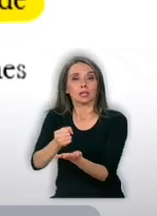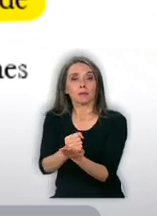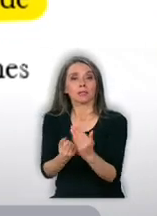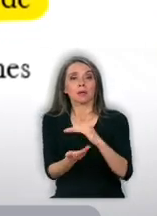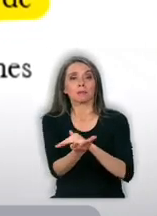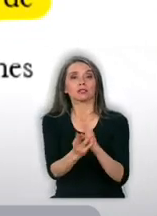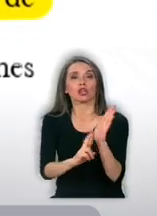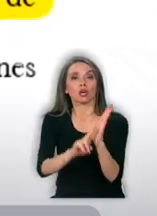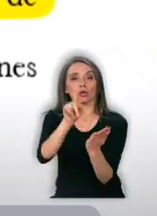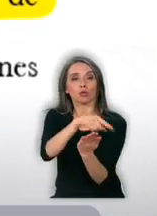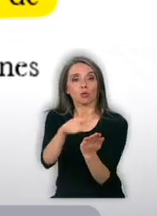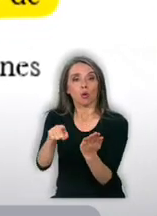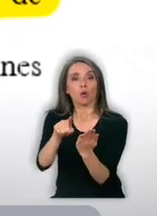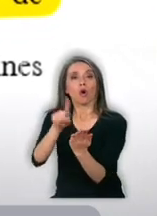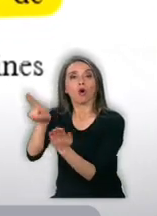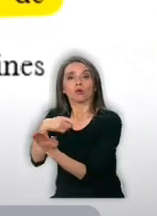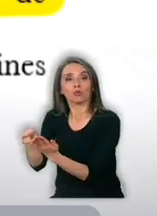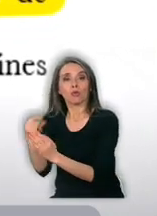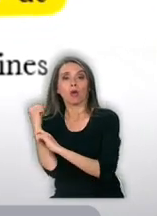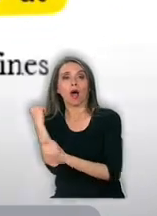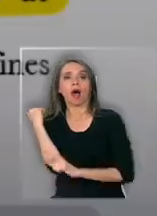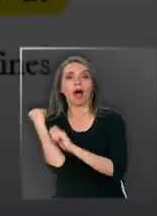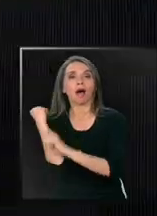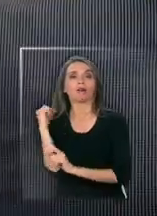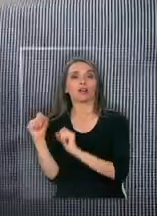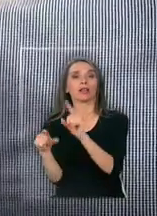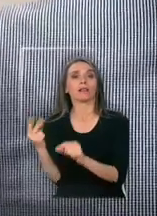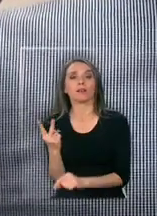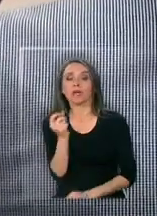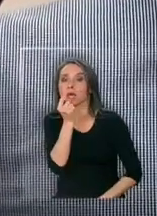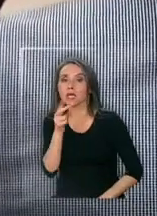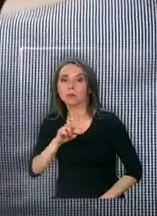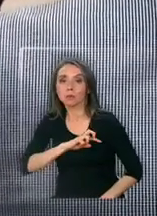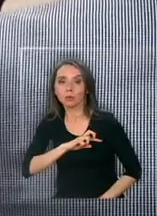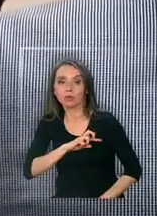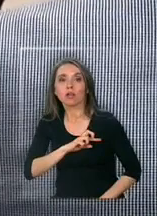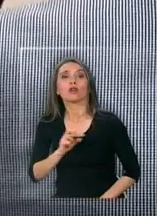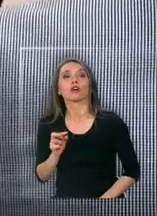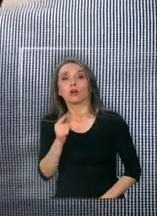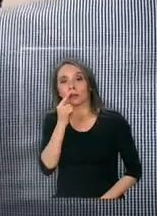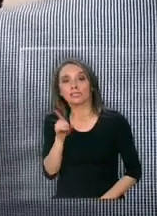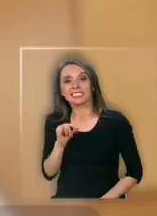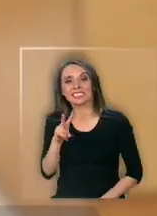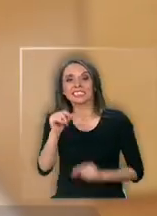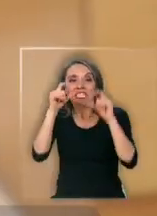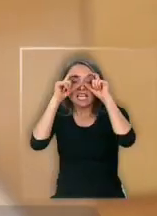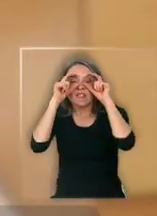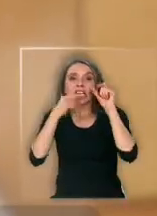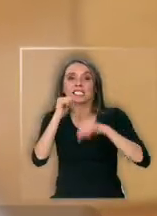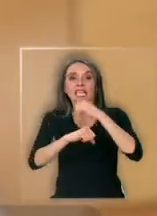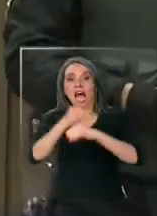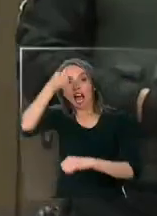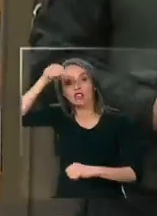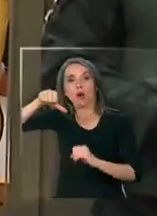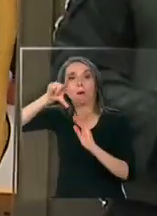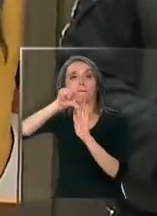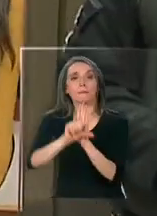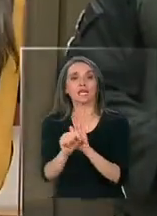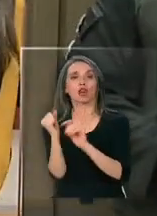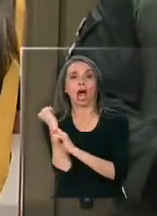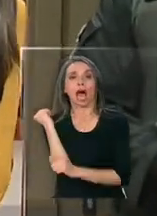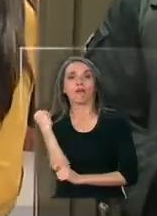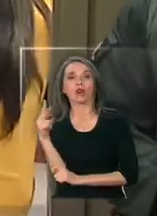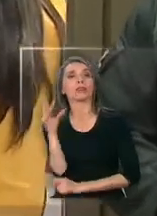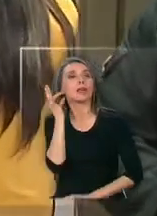nulidad presentados por las defensas de los imputados. Francisco Silva está buscando una rebaja en la condena, mientras que los abogados